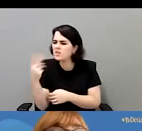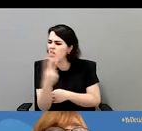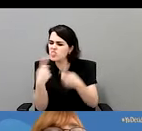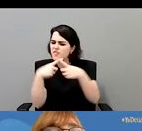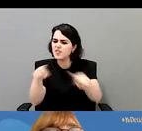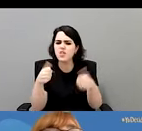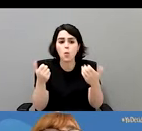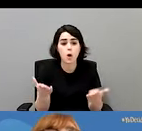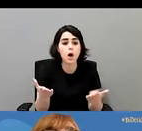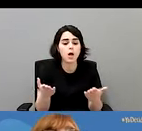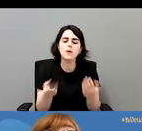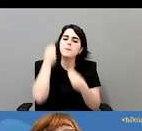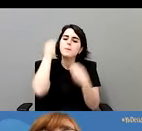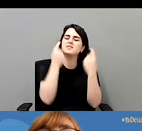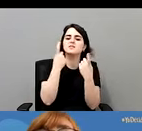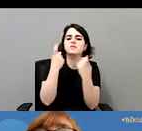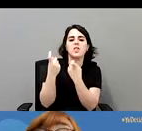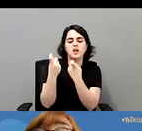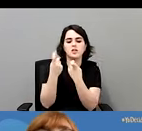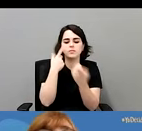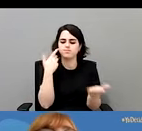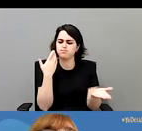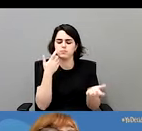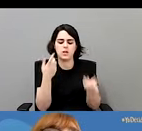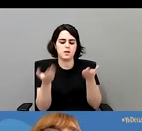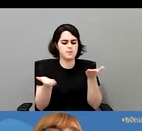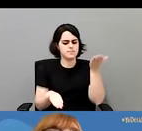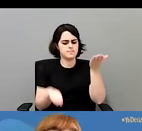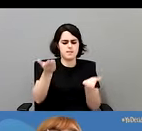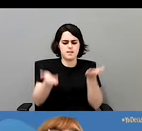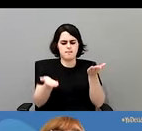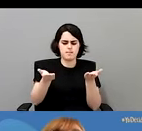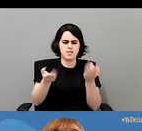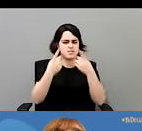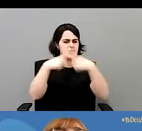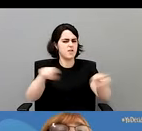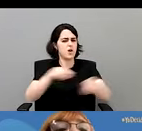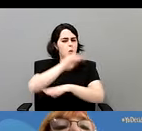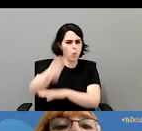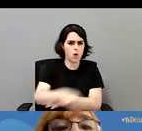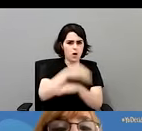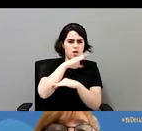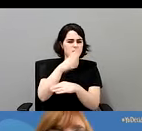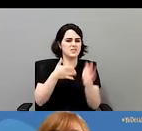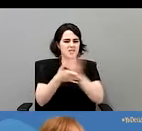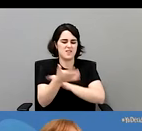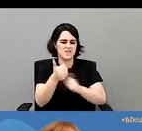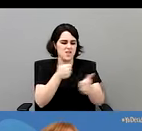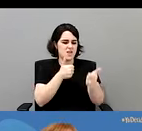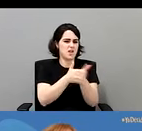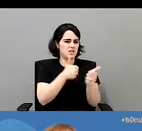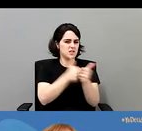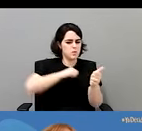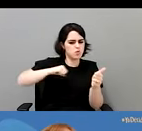creo que es necesario contrastarla con el cuidado, porque la asistencia personal es mucho más allá que eso.